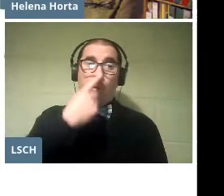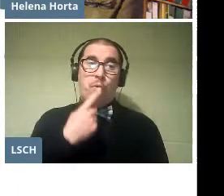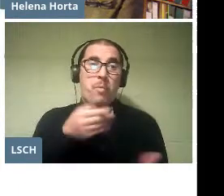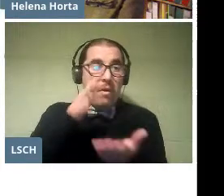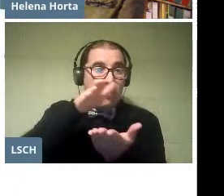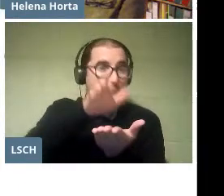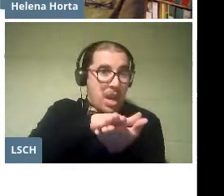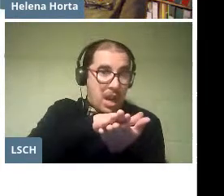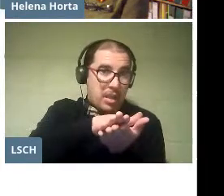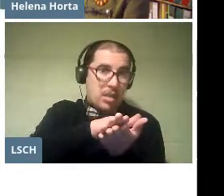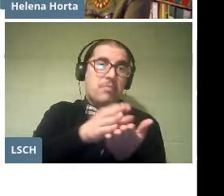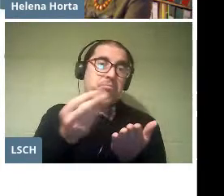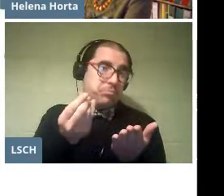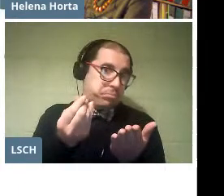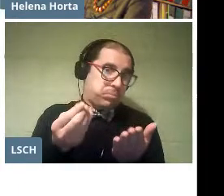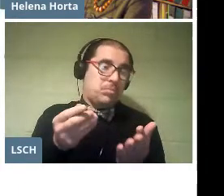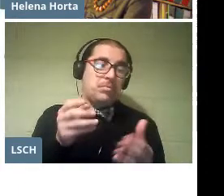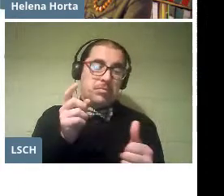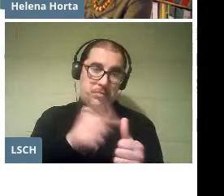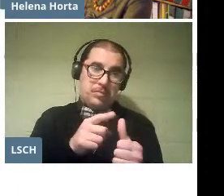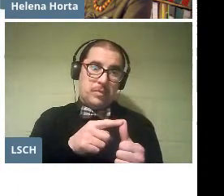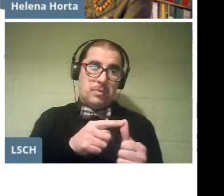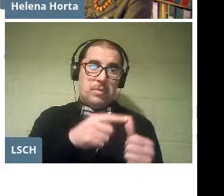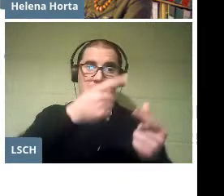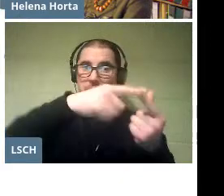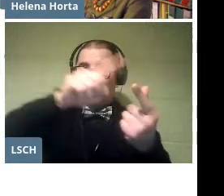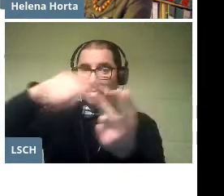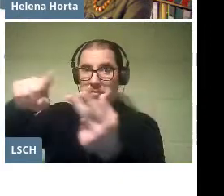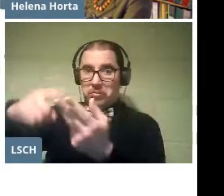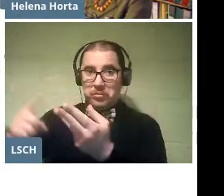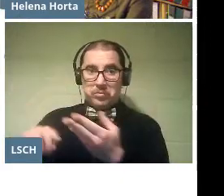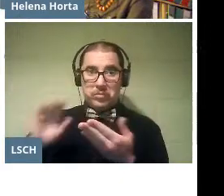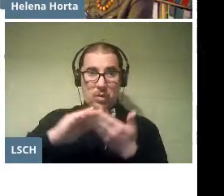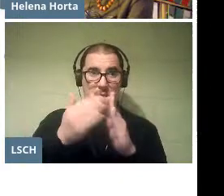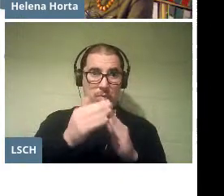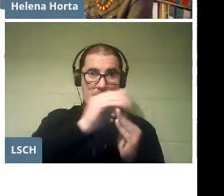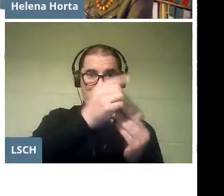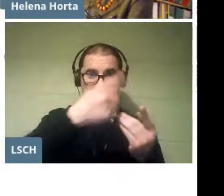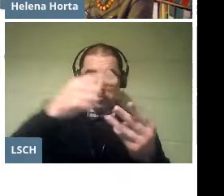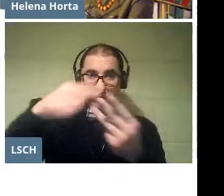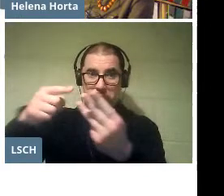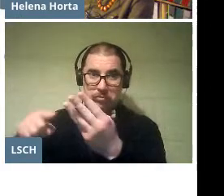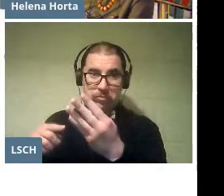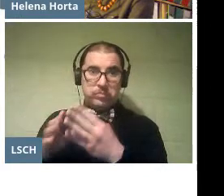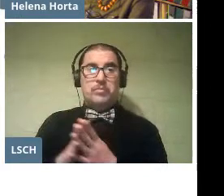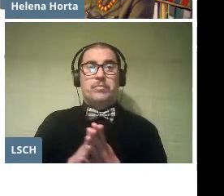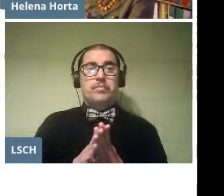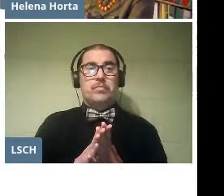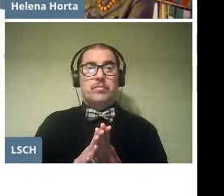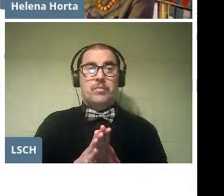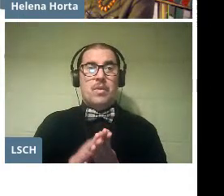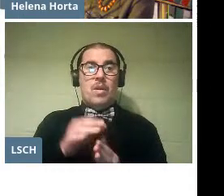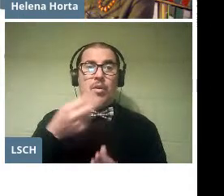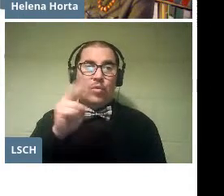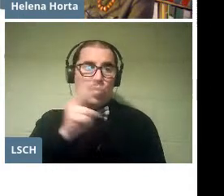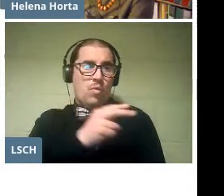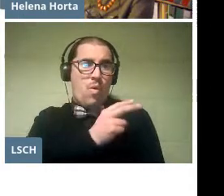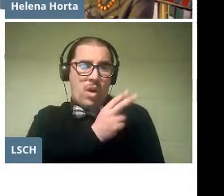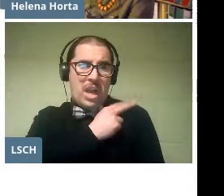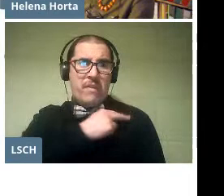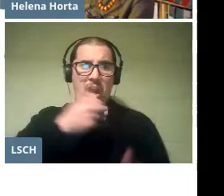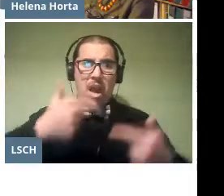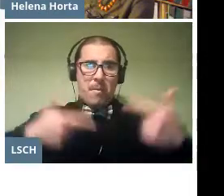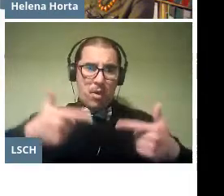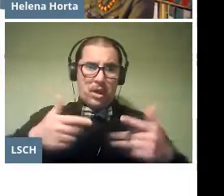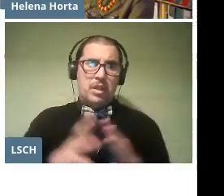semejante y cada uno de estos señoríos tenía su propia autoridad política,